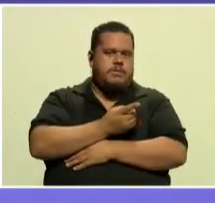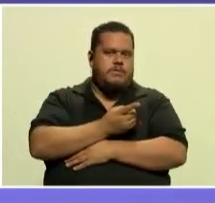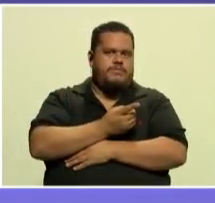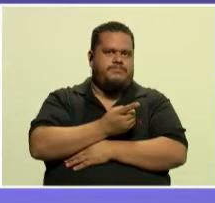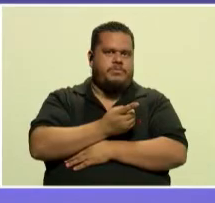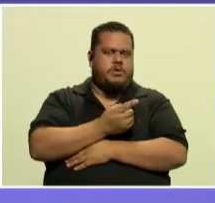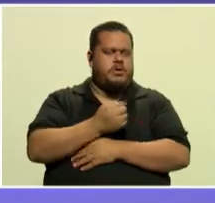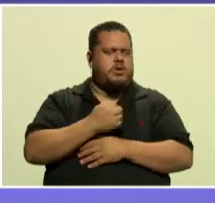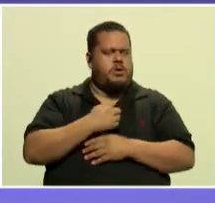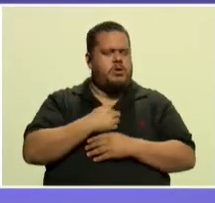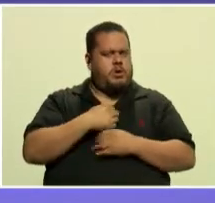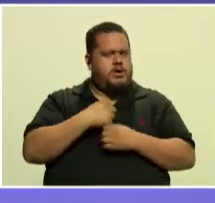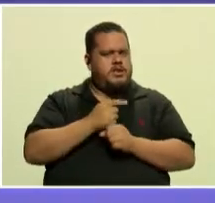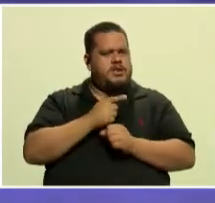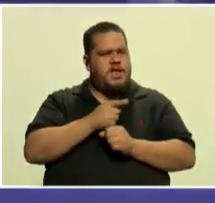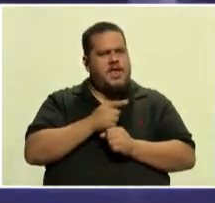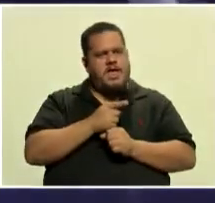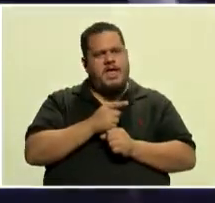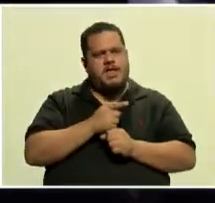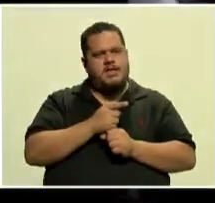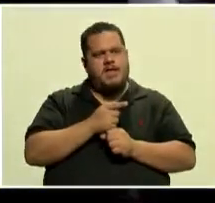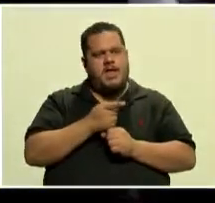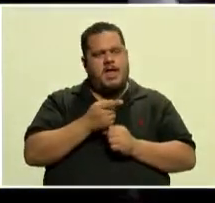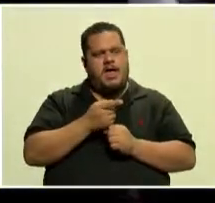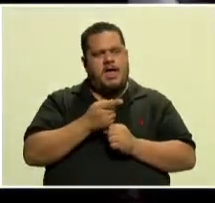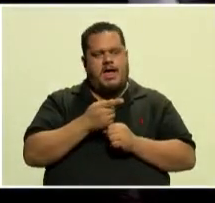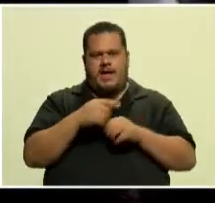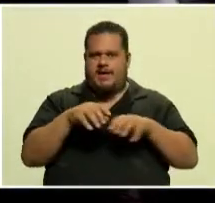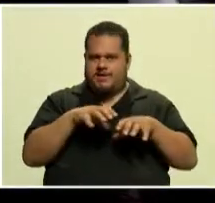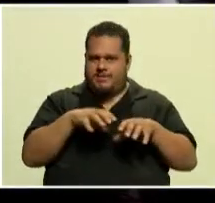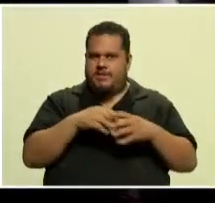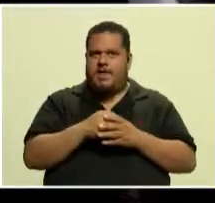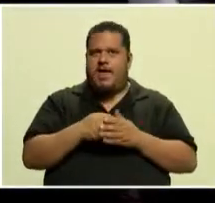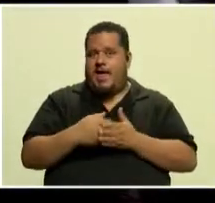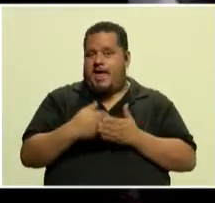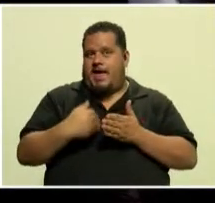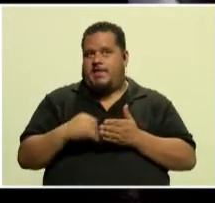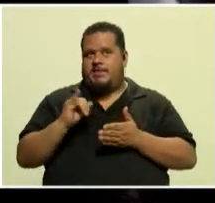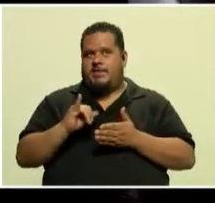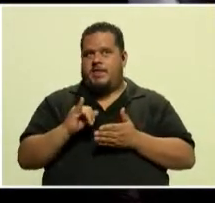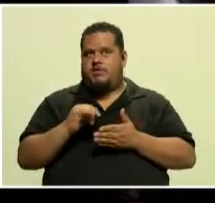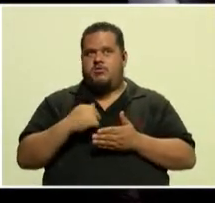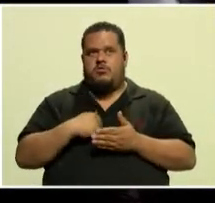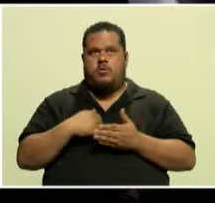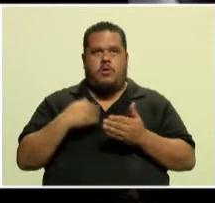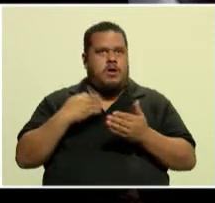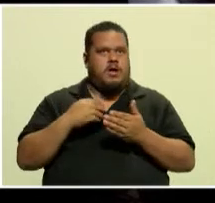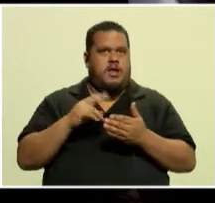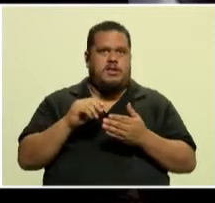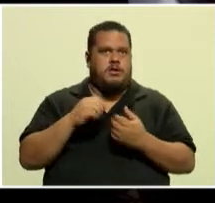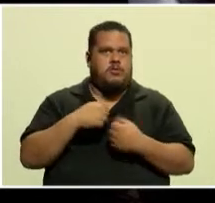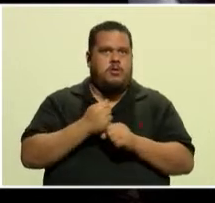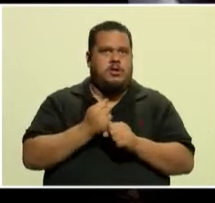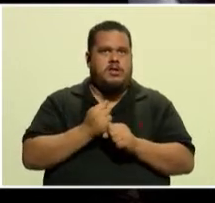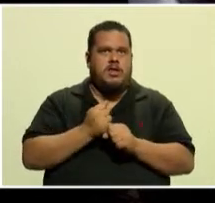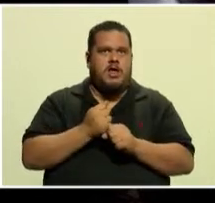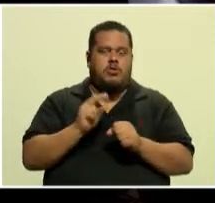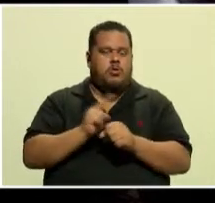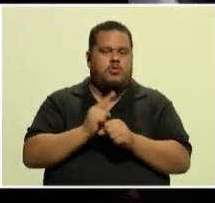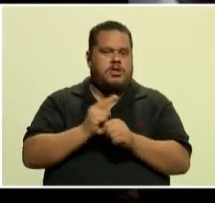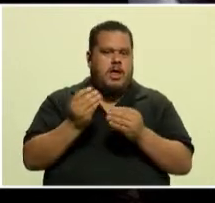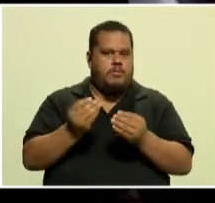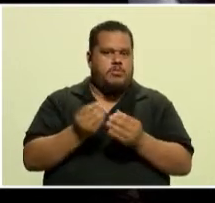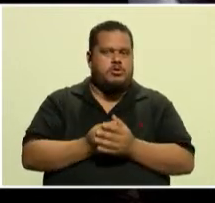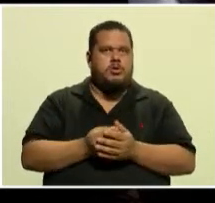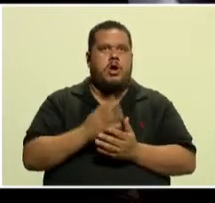se me ocurrió hacer este performance. Antes de esto, yo casi no hacía performance, era un medio que yo no utilizaba mucho.